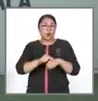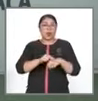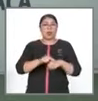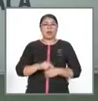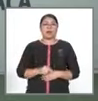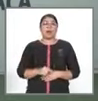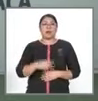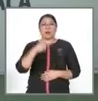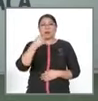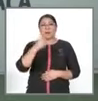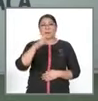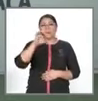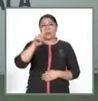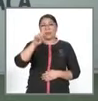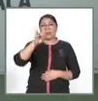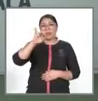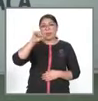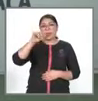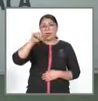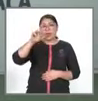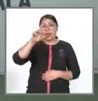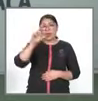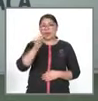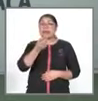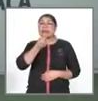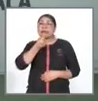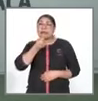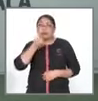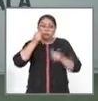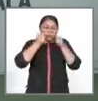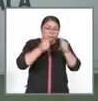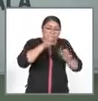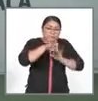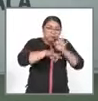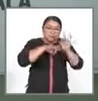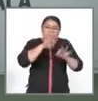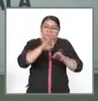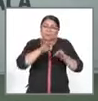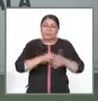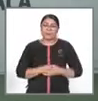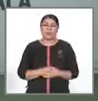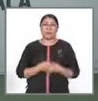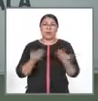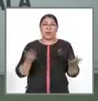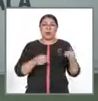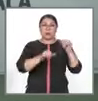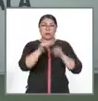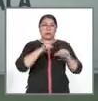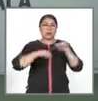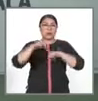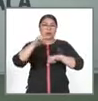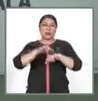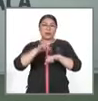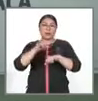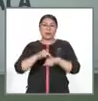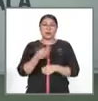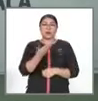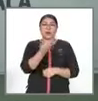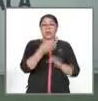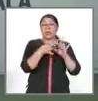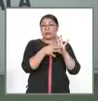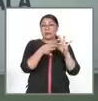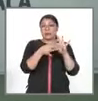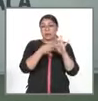Aurelio valdivieso Gracias bienvenida Y ahora queremos ceder también ya la palabra a la doctora yuko nakamura quien es jefa de la unidad de